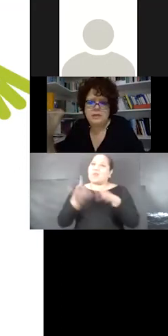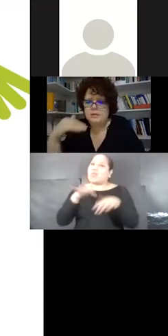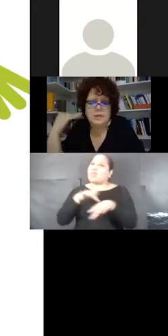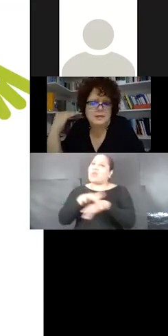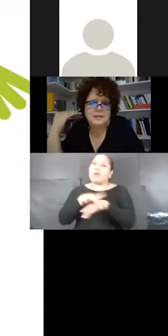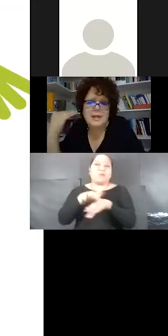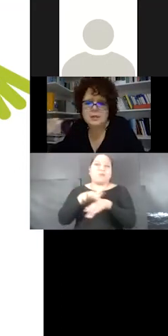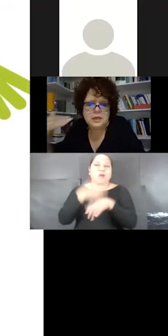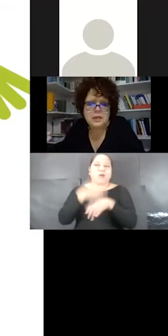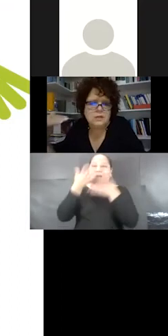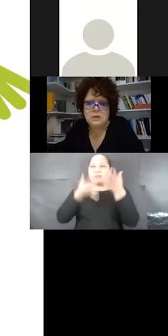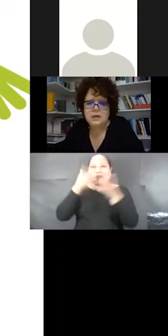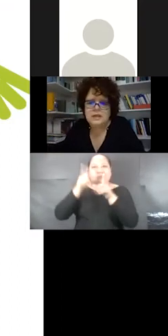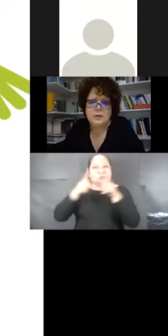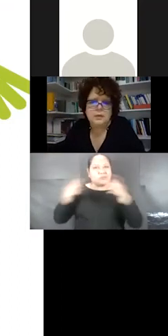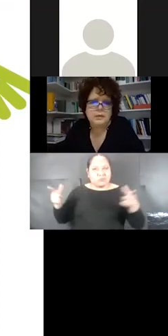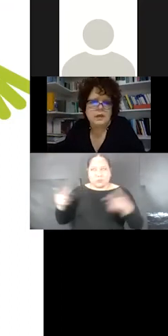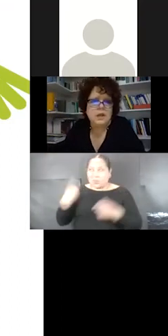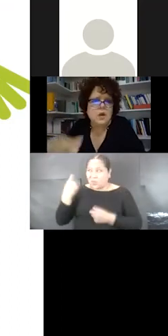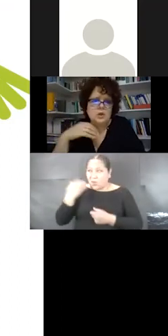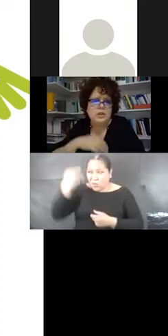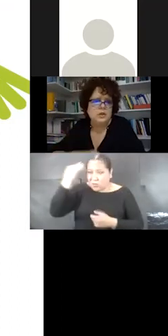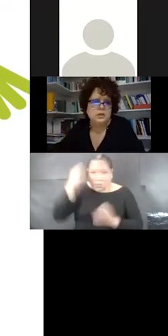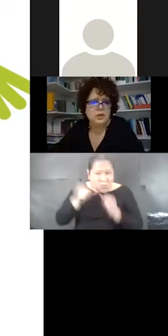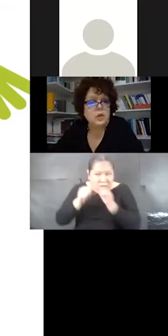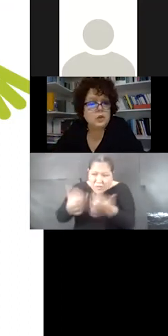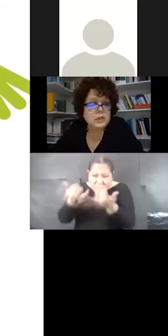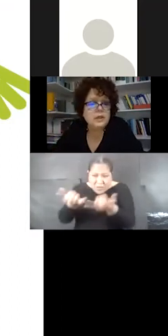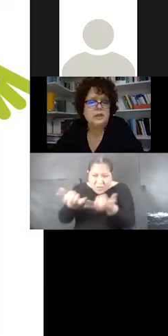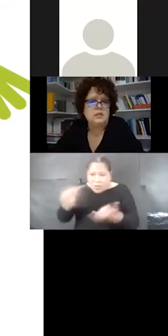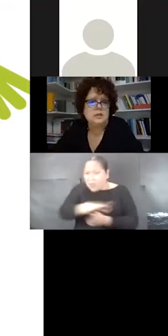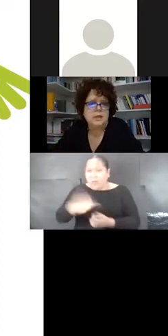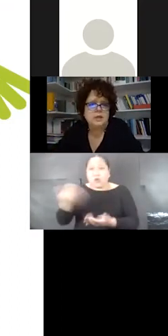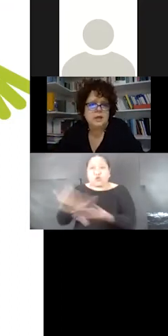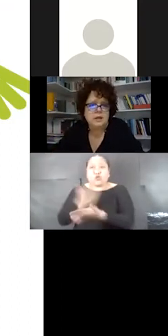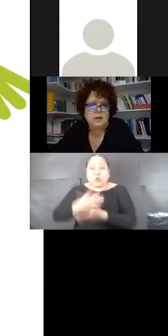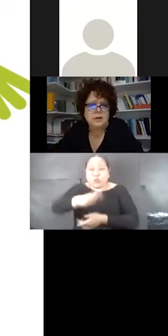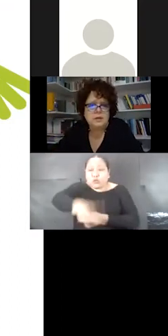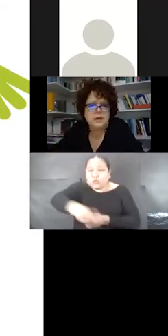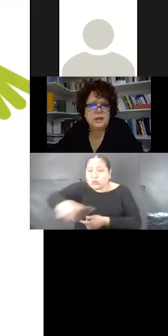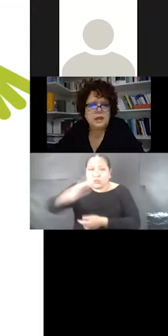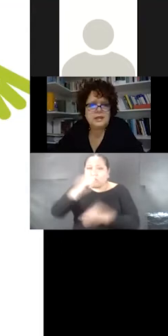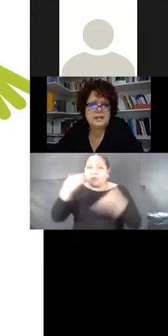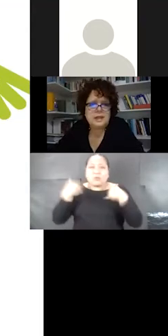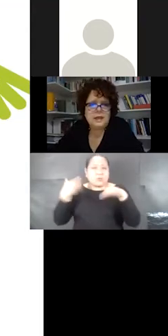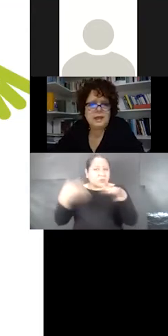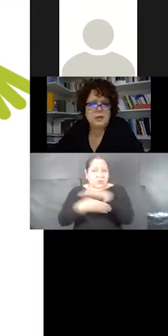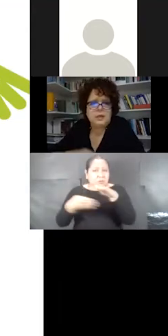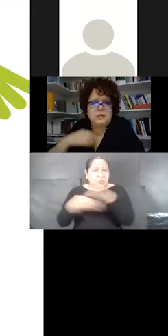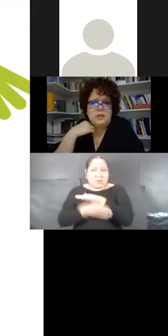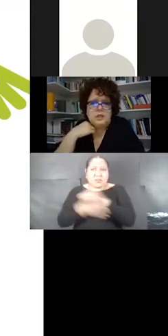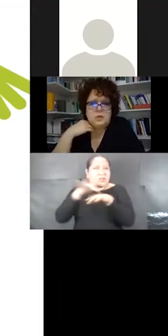adultos, seguimos teniendo ahora este problema con los chicos, ¿no? Que no tienen acceso temprano a la lengua, ¿no? Dice, en general, la educación